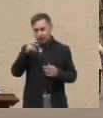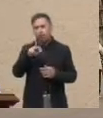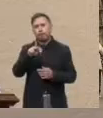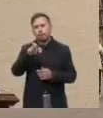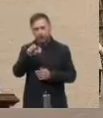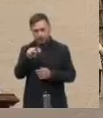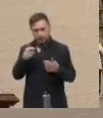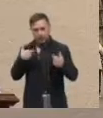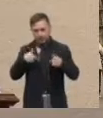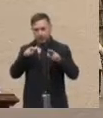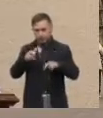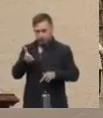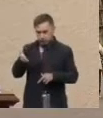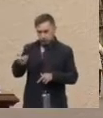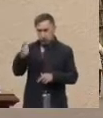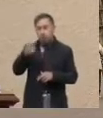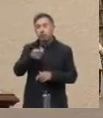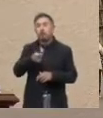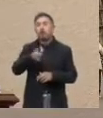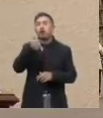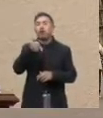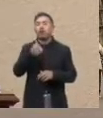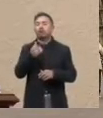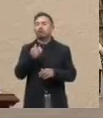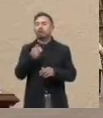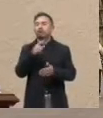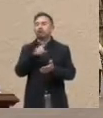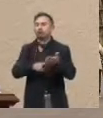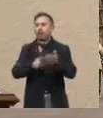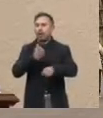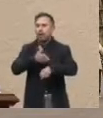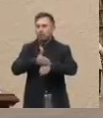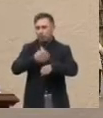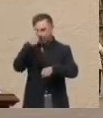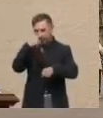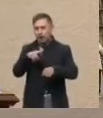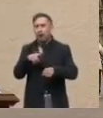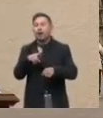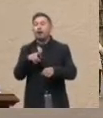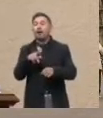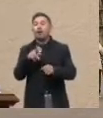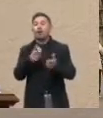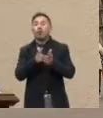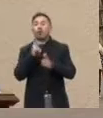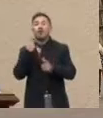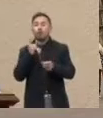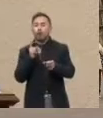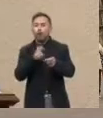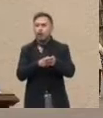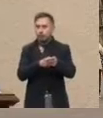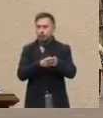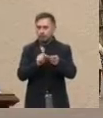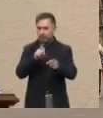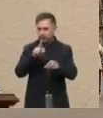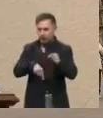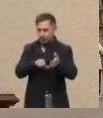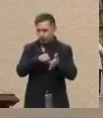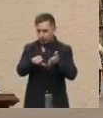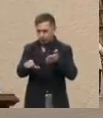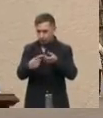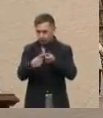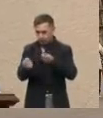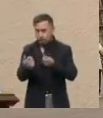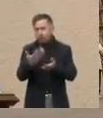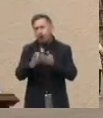para iniciar un procedimiento para la suspensión del registro del partido y otro para homologar el criterio de sanción,